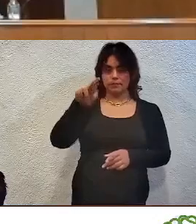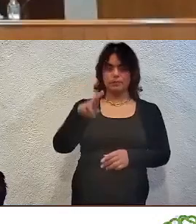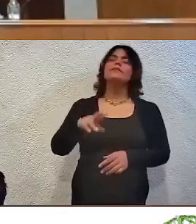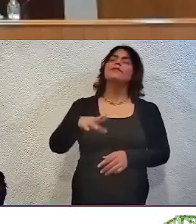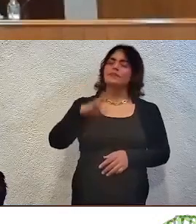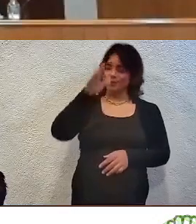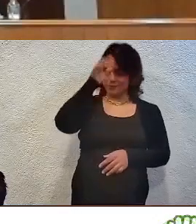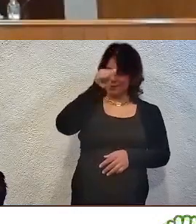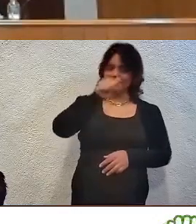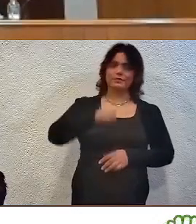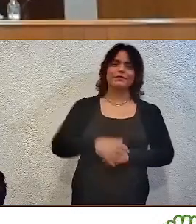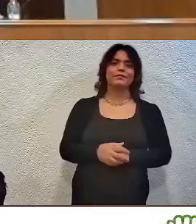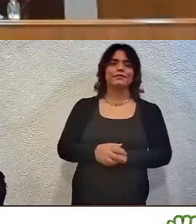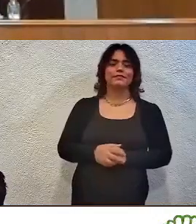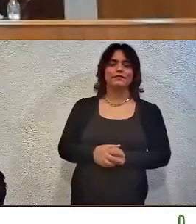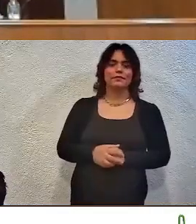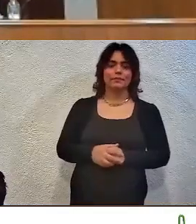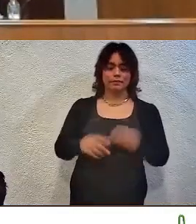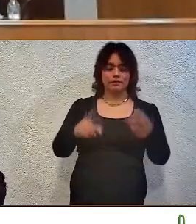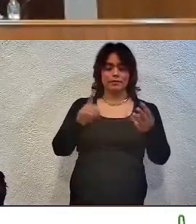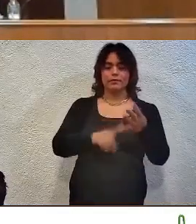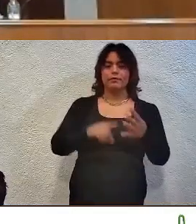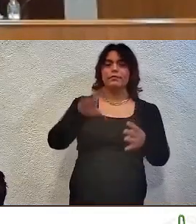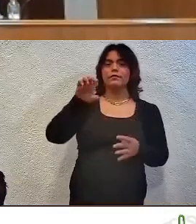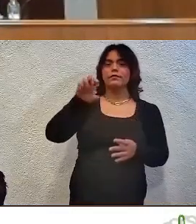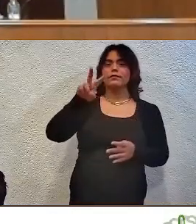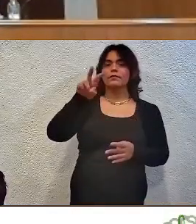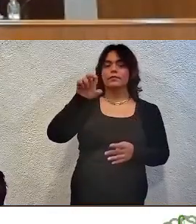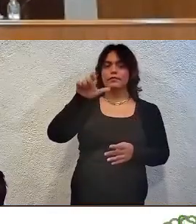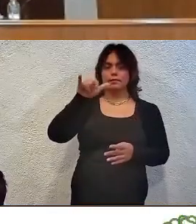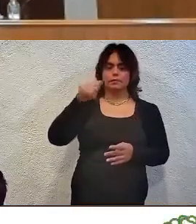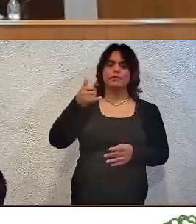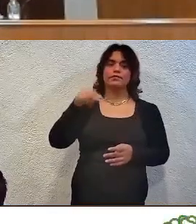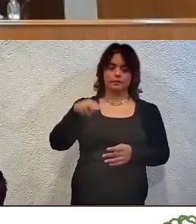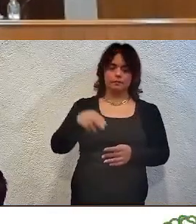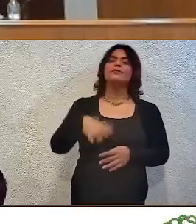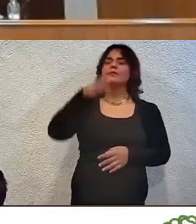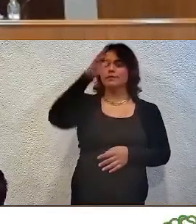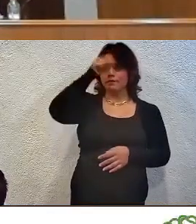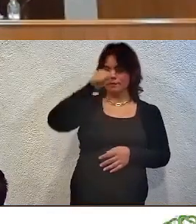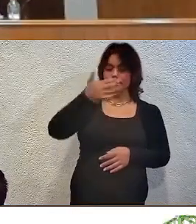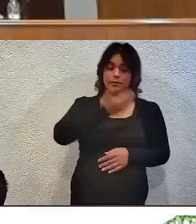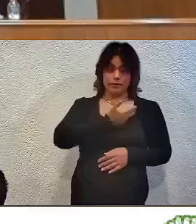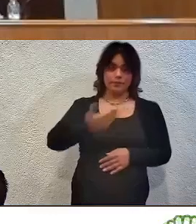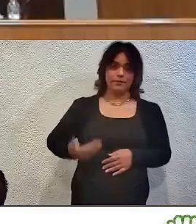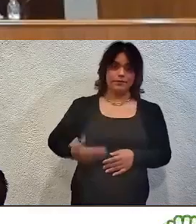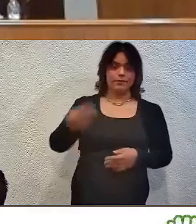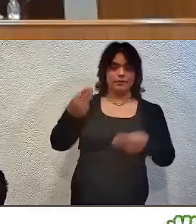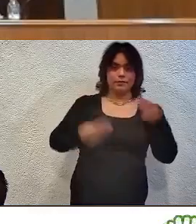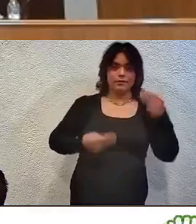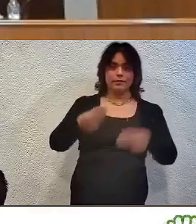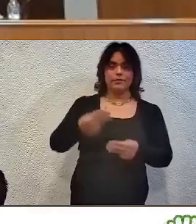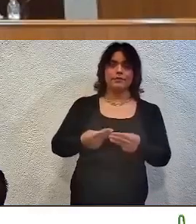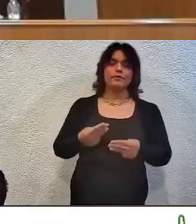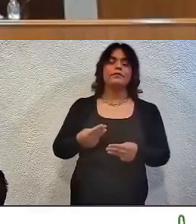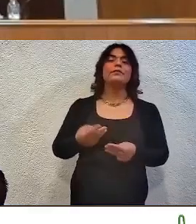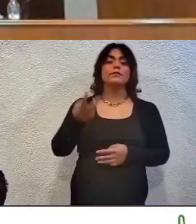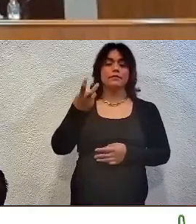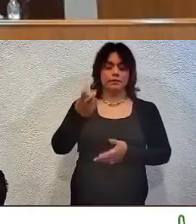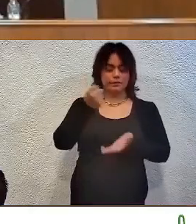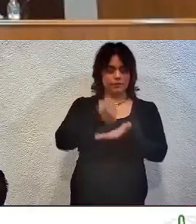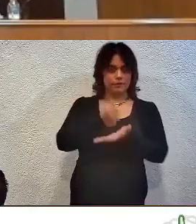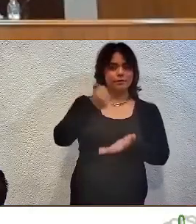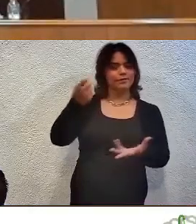favor. Magistrada Evelyn Rodríguez Sinol. A favor del proyecto. Magistrada presidenta, el proyecto de resolución fue aprobado